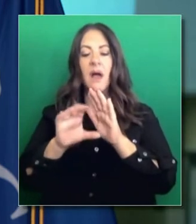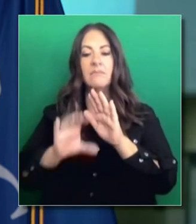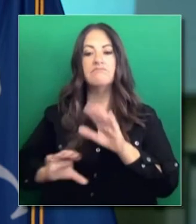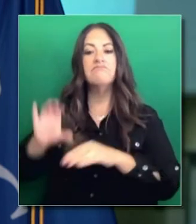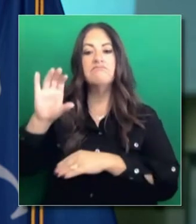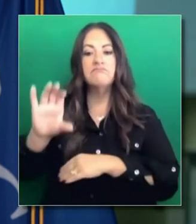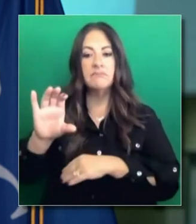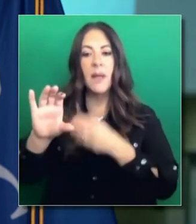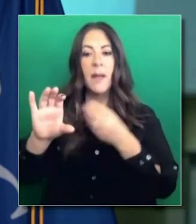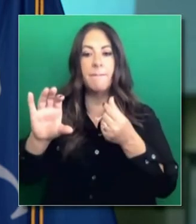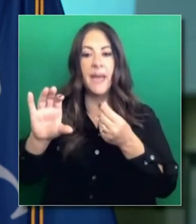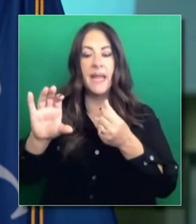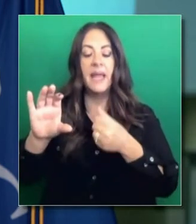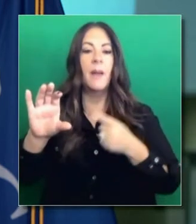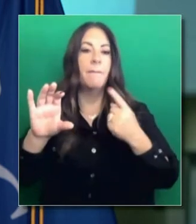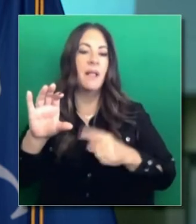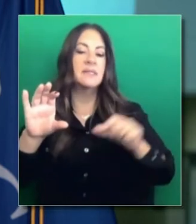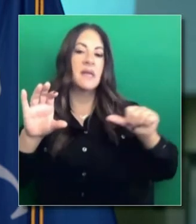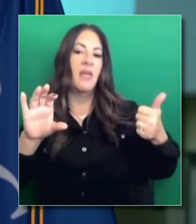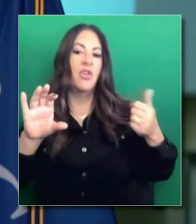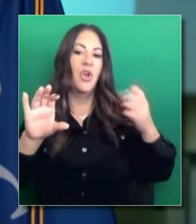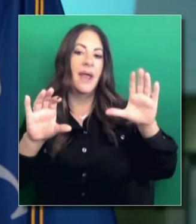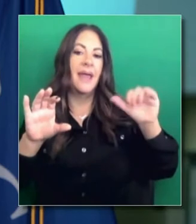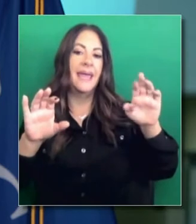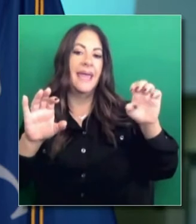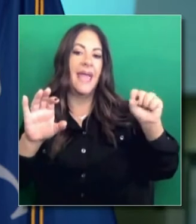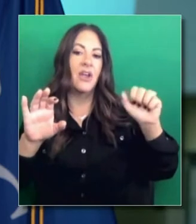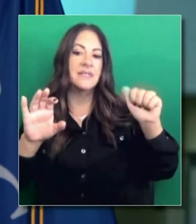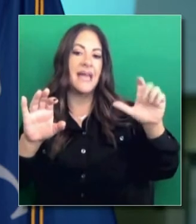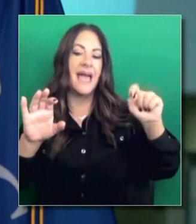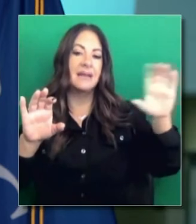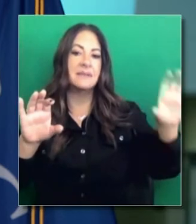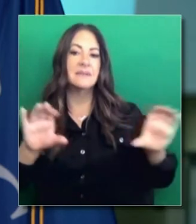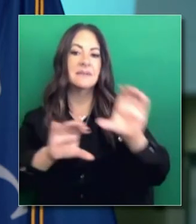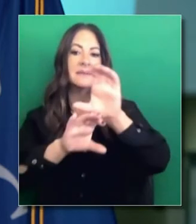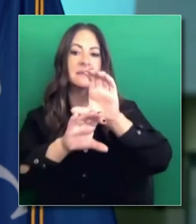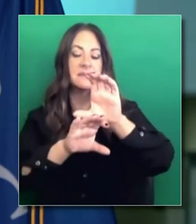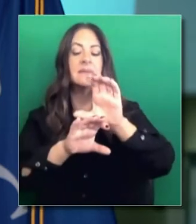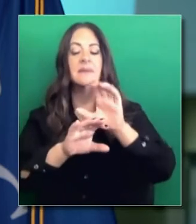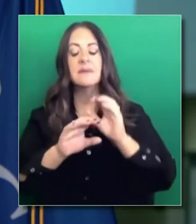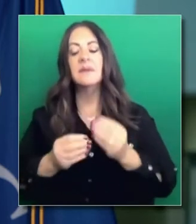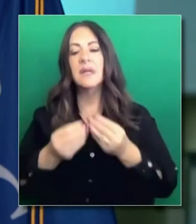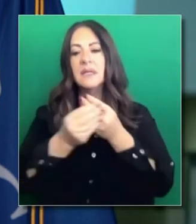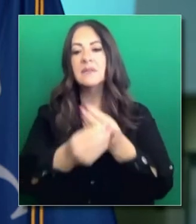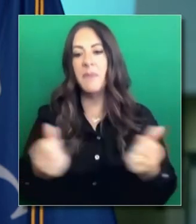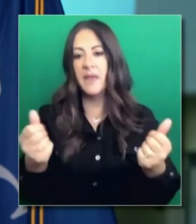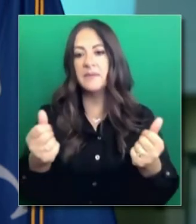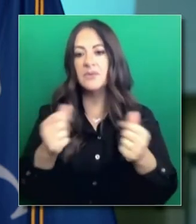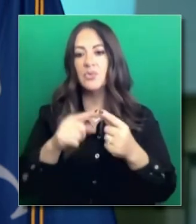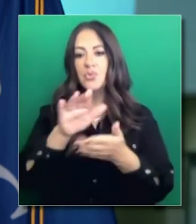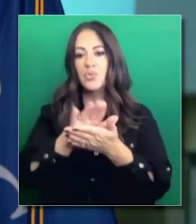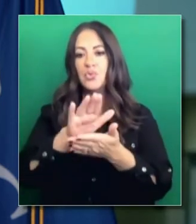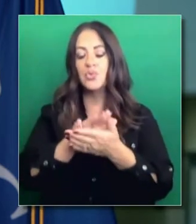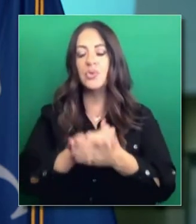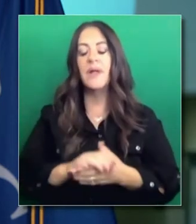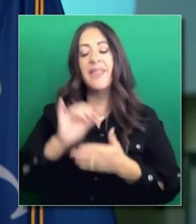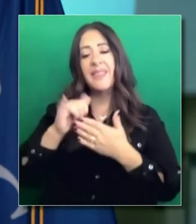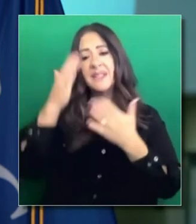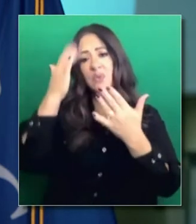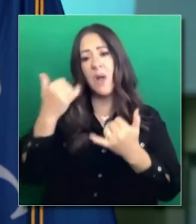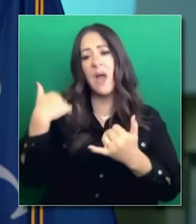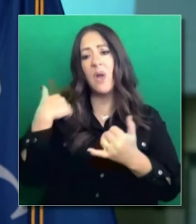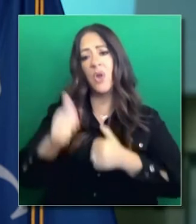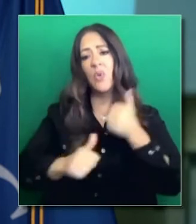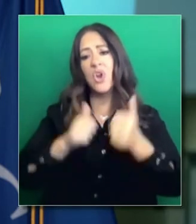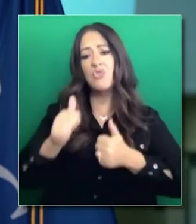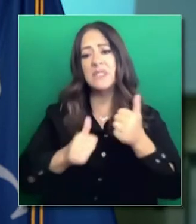100.47 siendo adicional bajo la ley CARES. En cuanto a pruebas, utilizaremos, y esta es una de las razones por las cuales fuimos